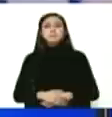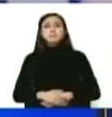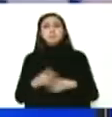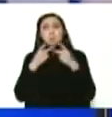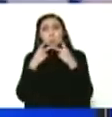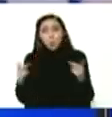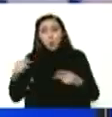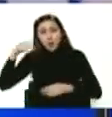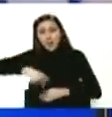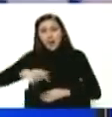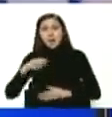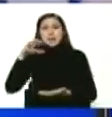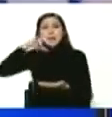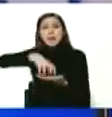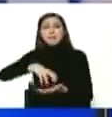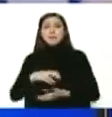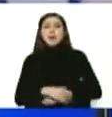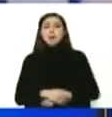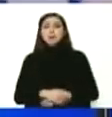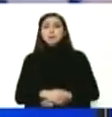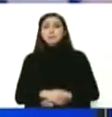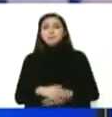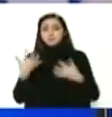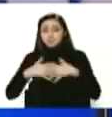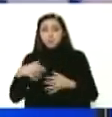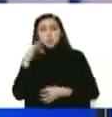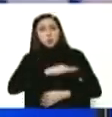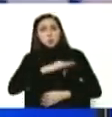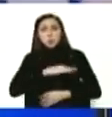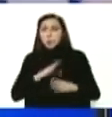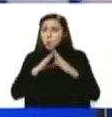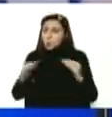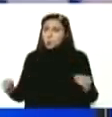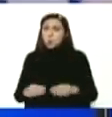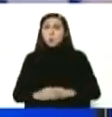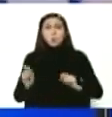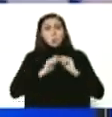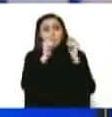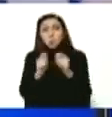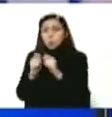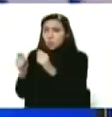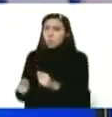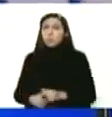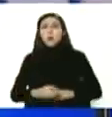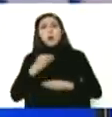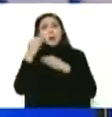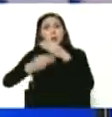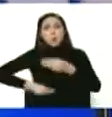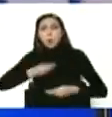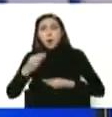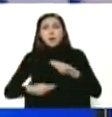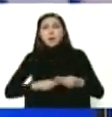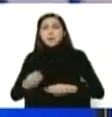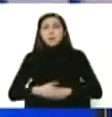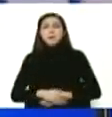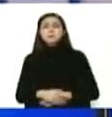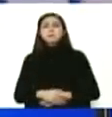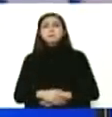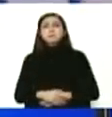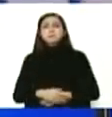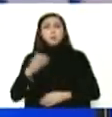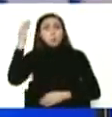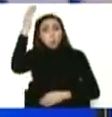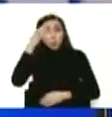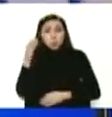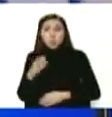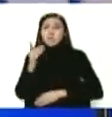empresa del Estado, de una empresa socialista, todos deben someterse de manera consciente